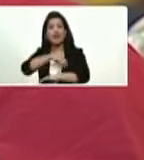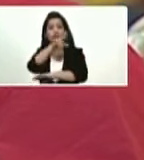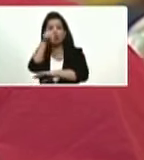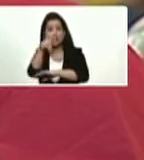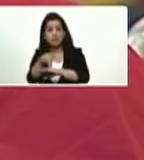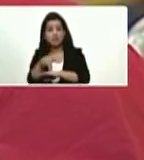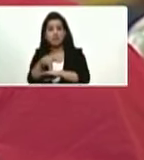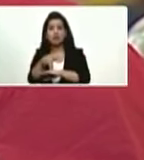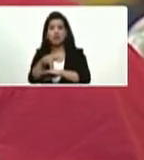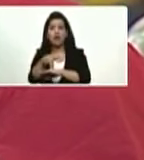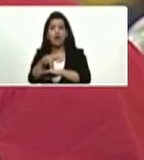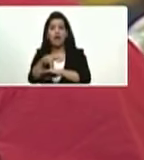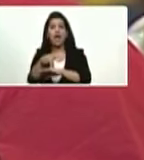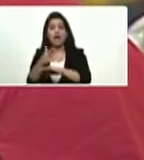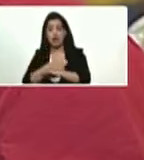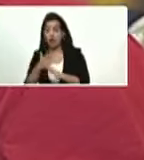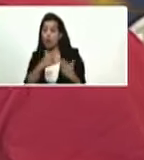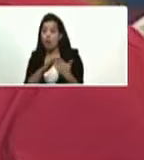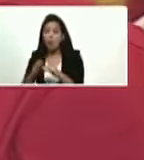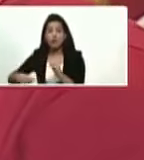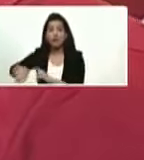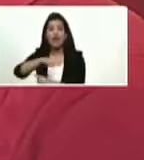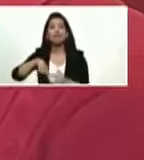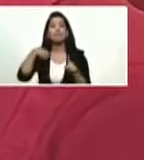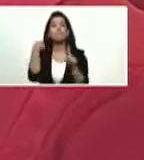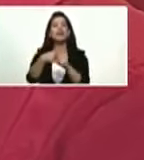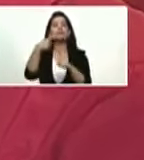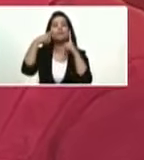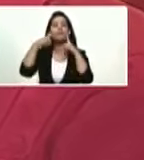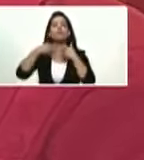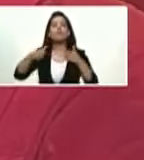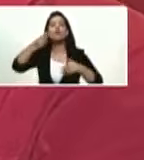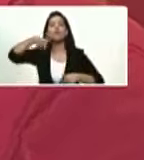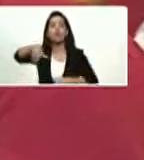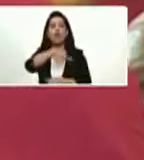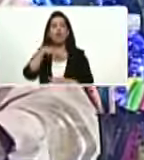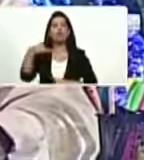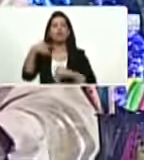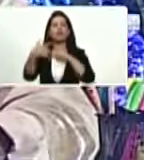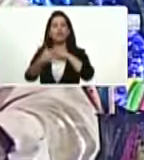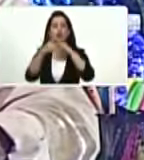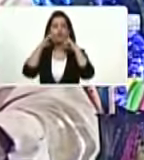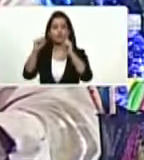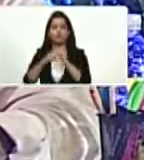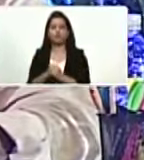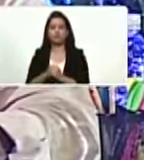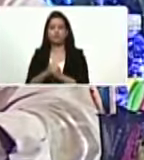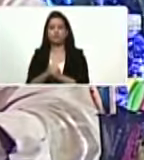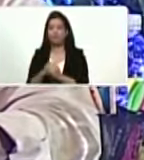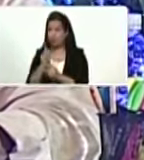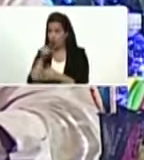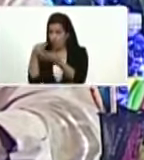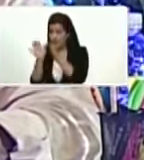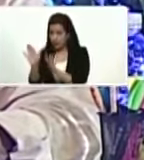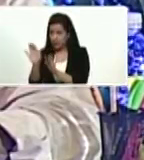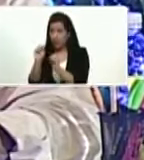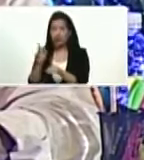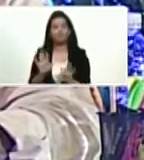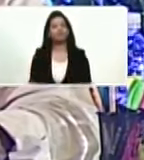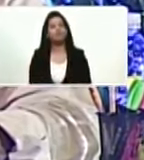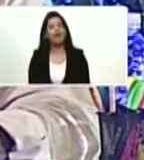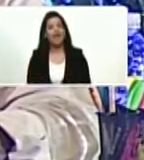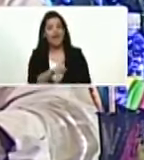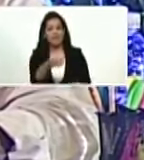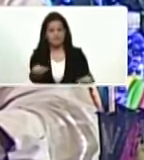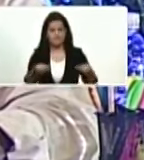creadas, comuneros y tecnólogos populares. Más nada. Ese es el título. Ok, entonces fíjate, a mí me ponen